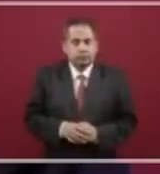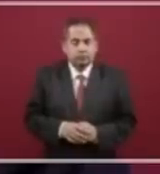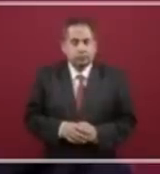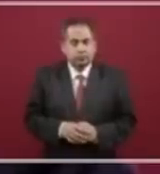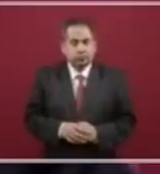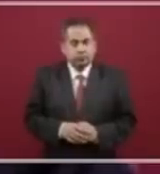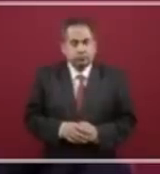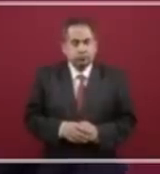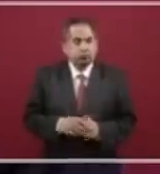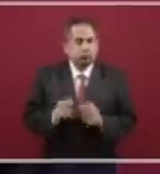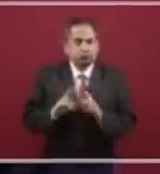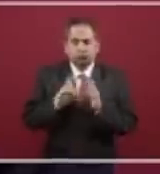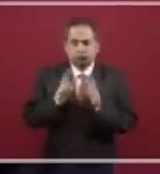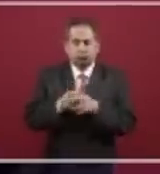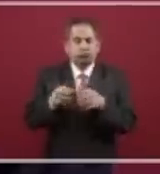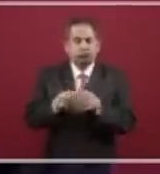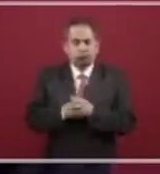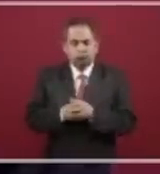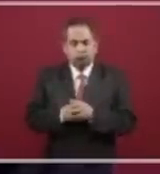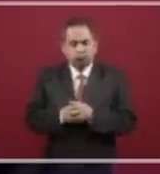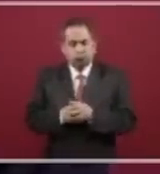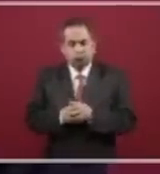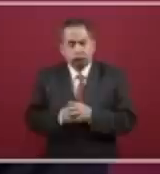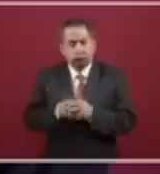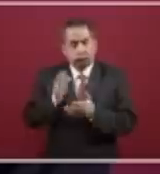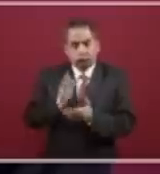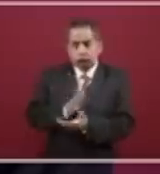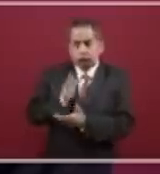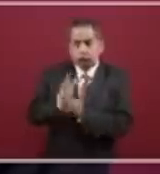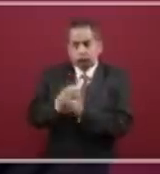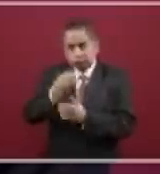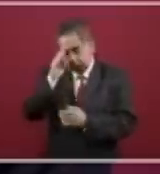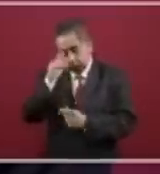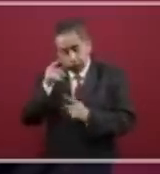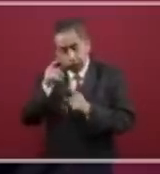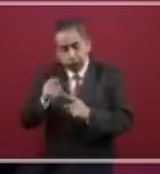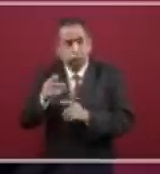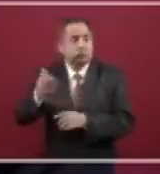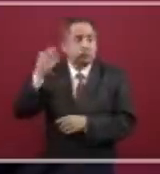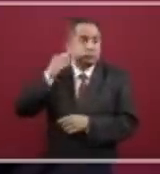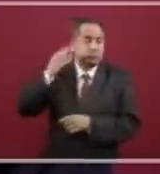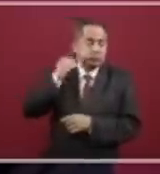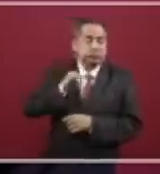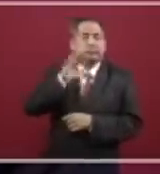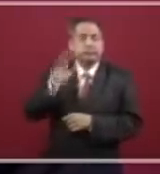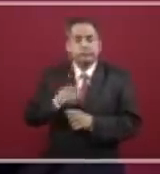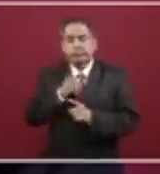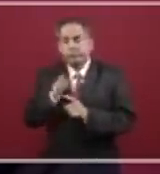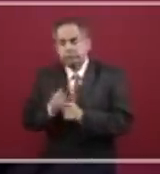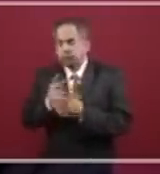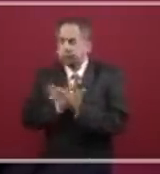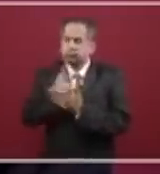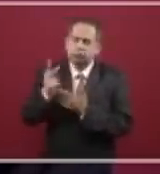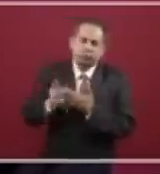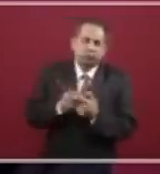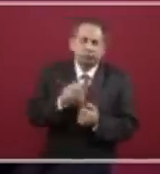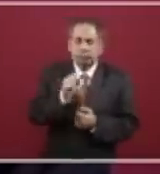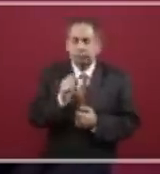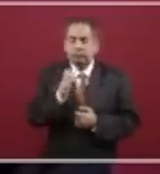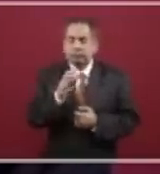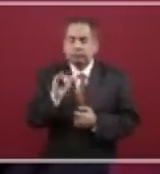una reunión que tenía como propósito original los programas de bienestar